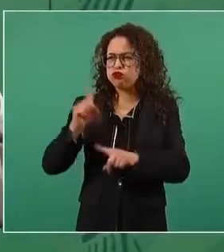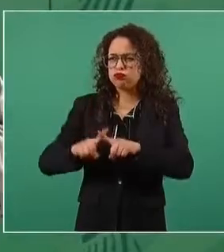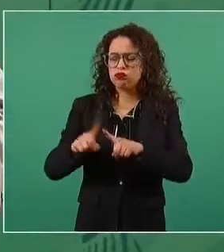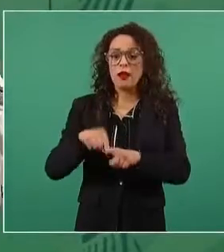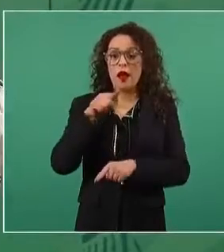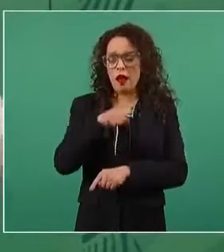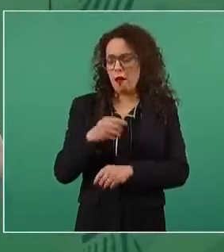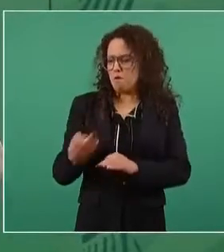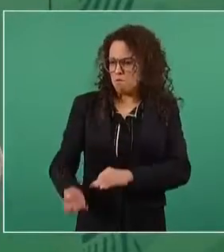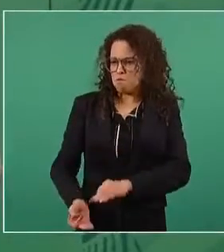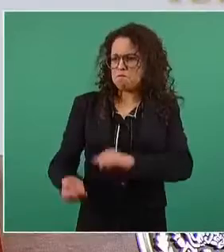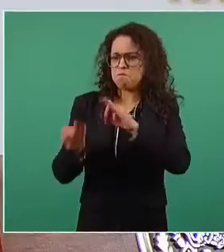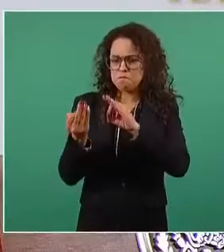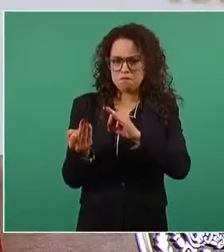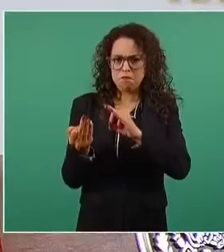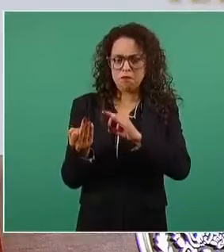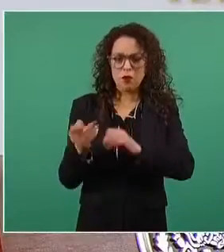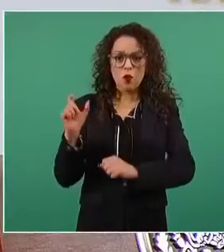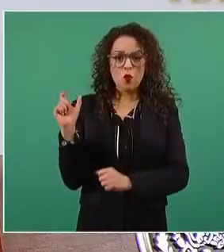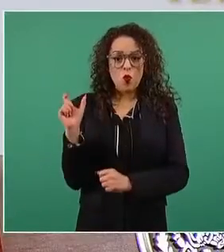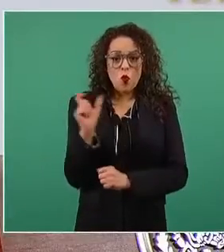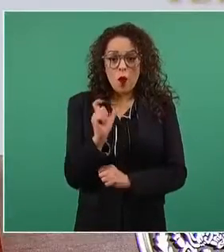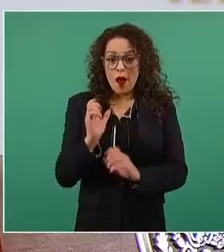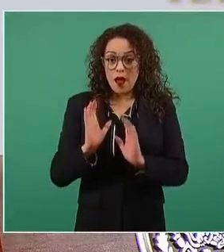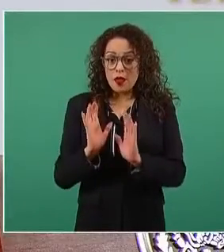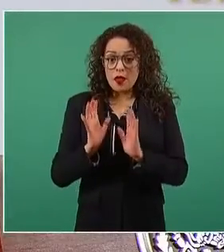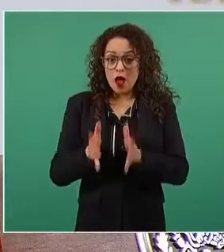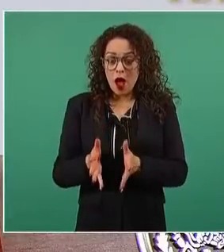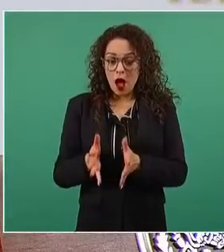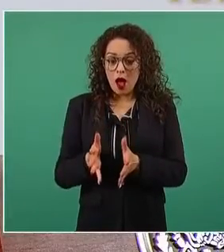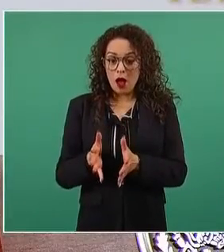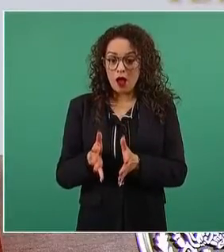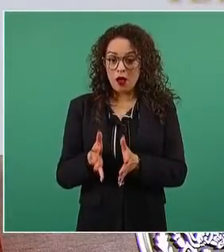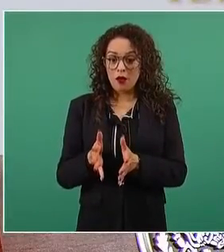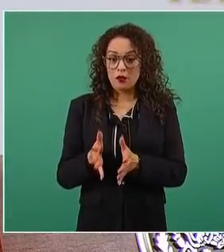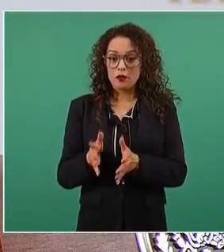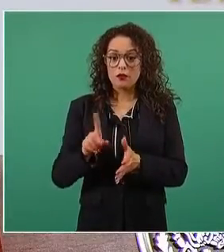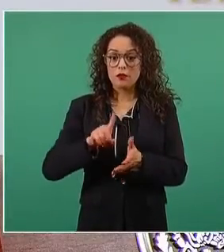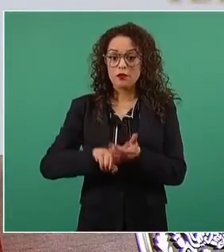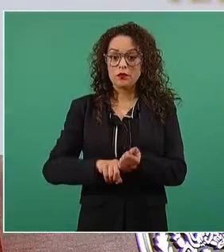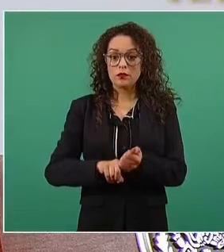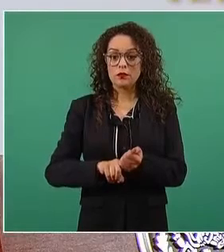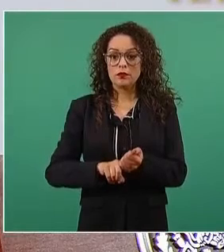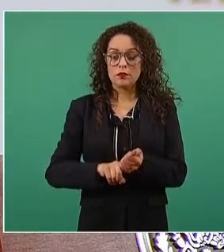y cuando enfrenta la rebelión